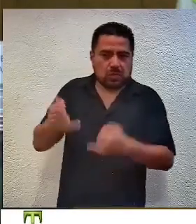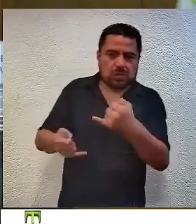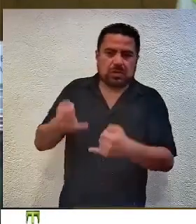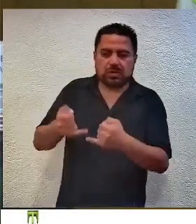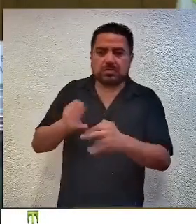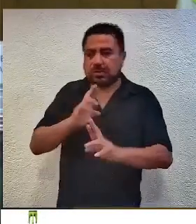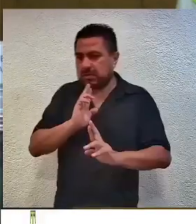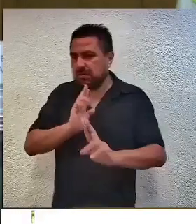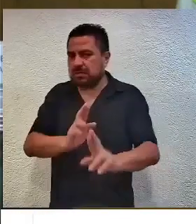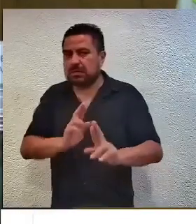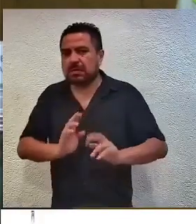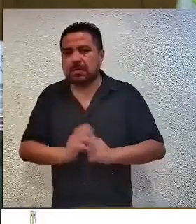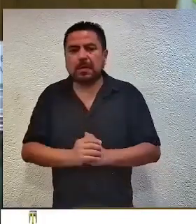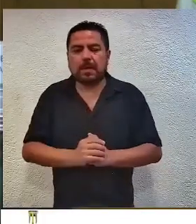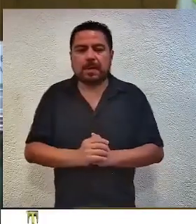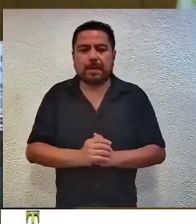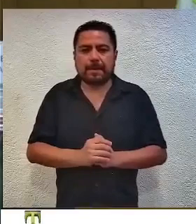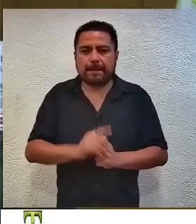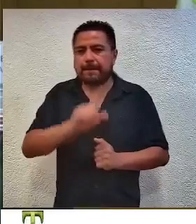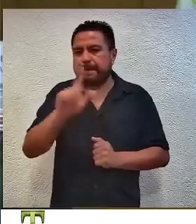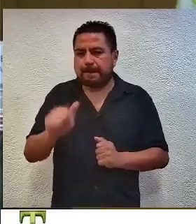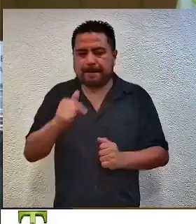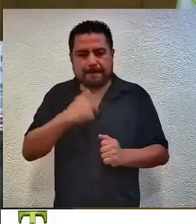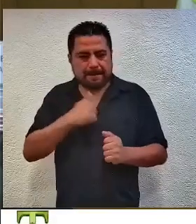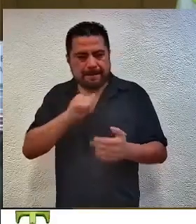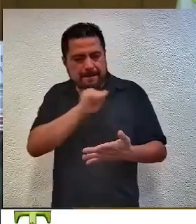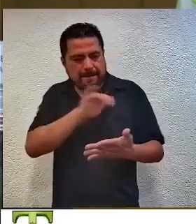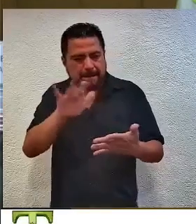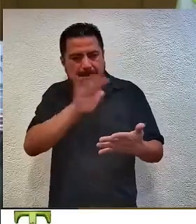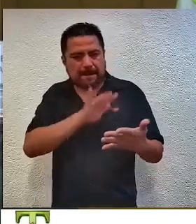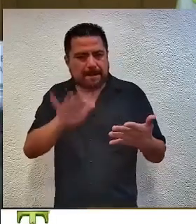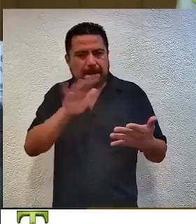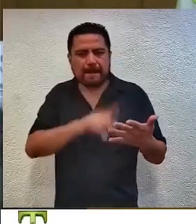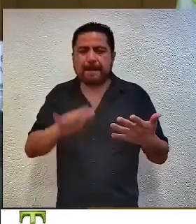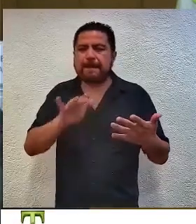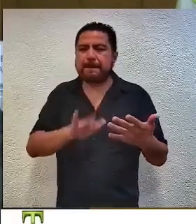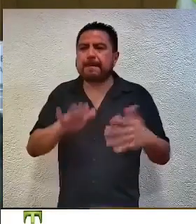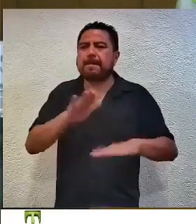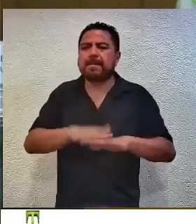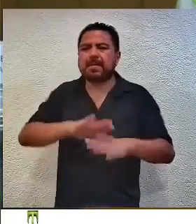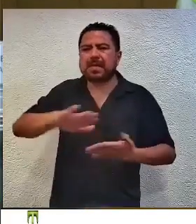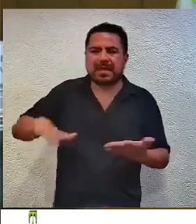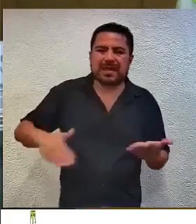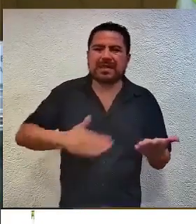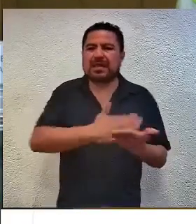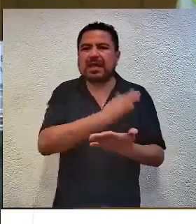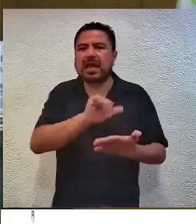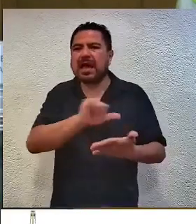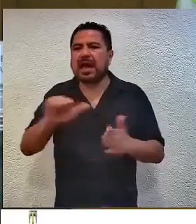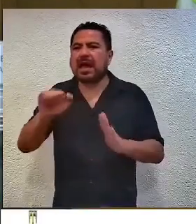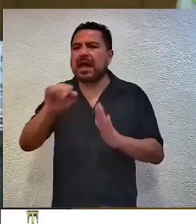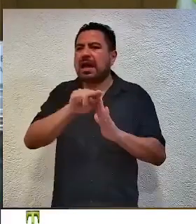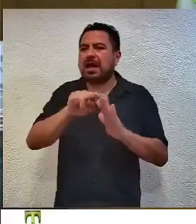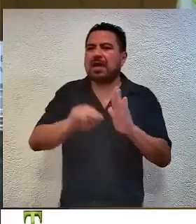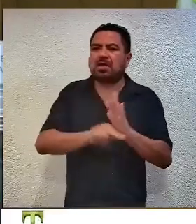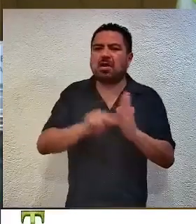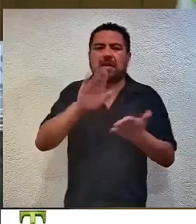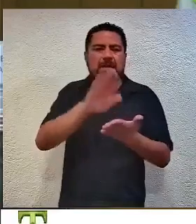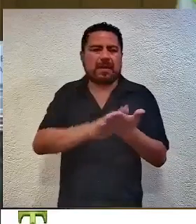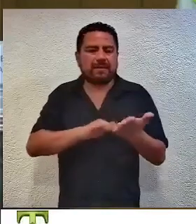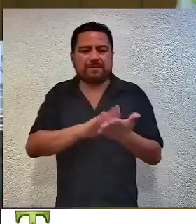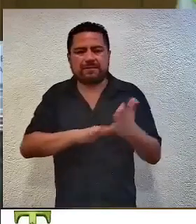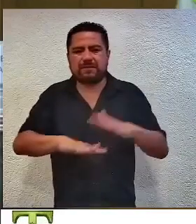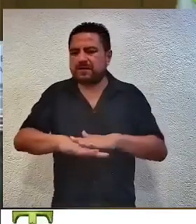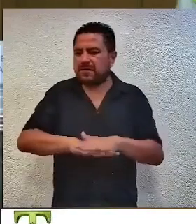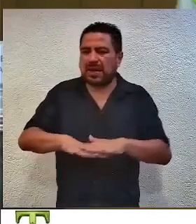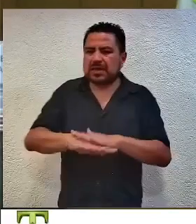resuelve, y leo textual, resuelve la transgresión a las normas de los documentos básicos